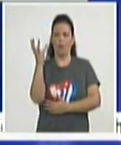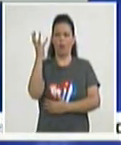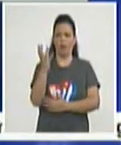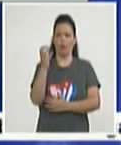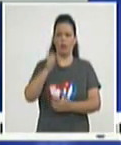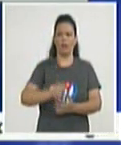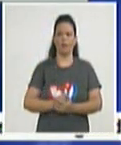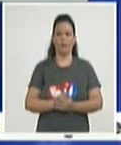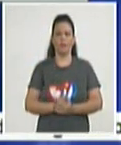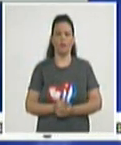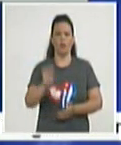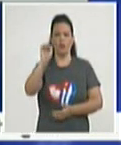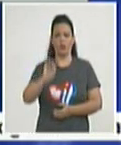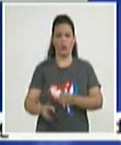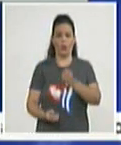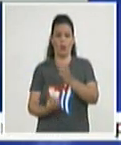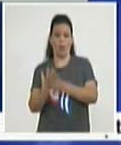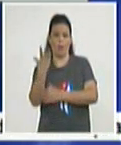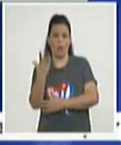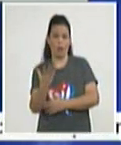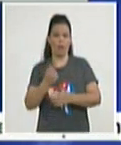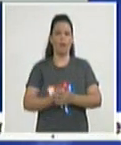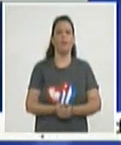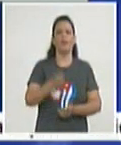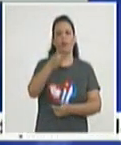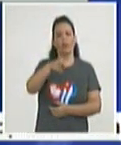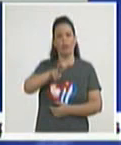reporta 12 confirmados.